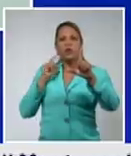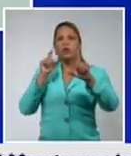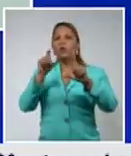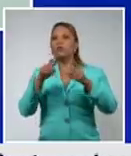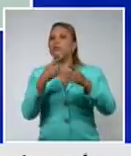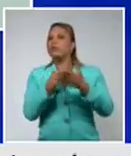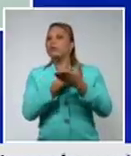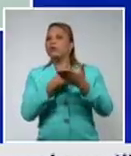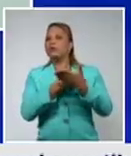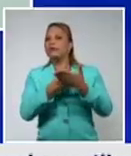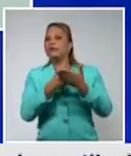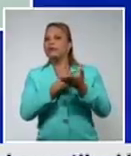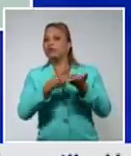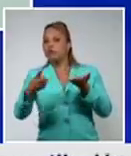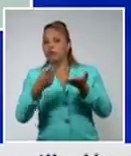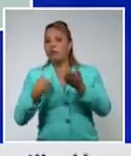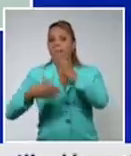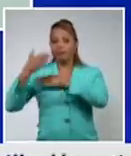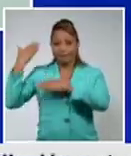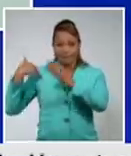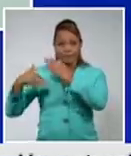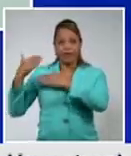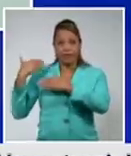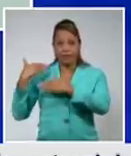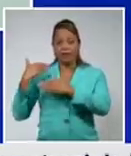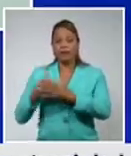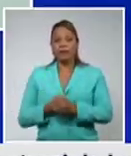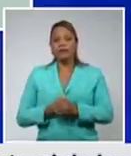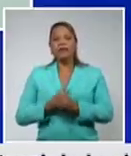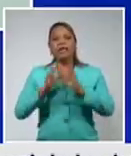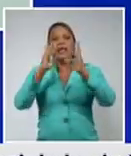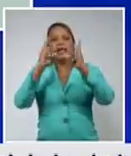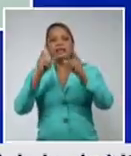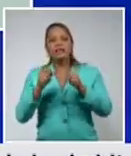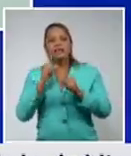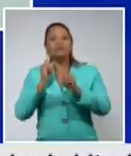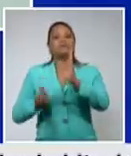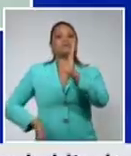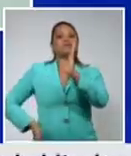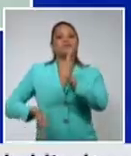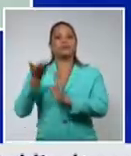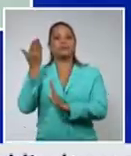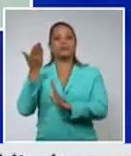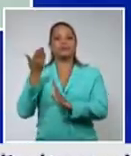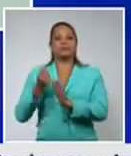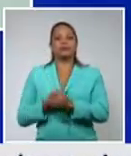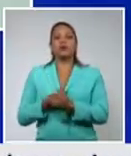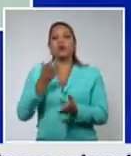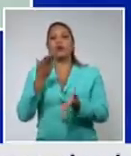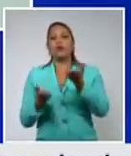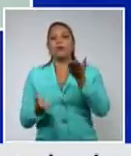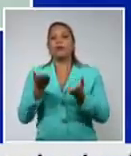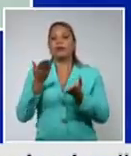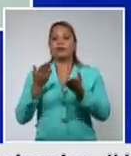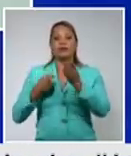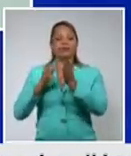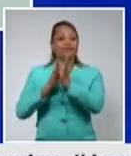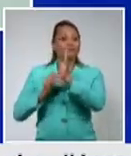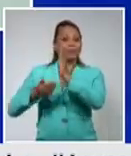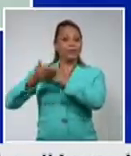días, esta cifra es la más elevada, teniendo en cuenta